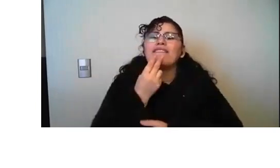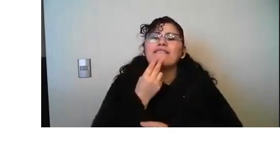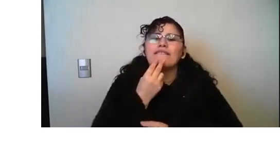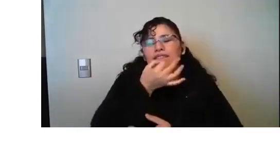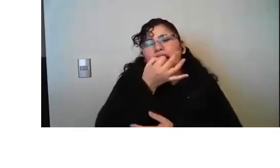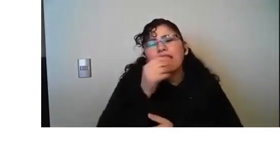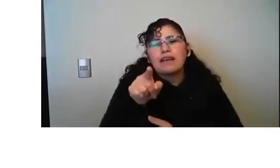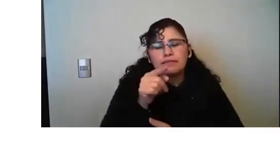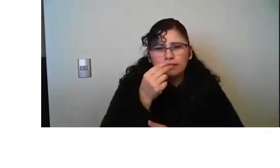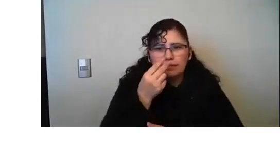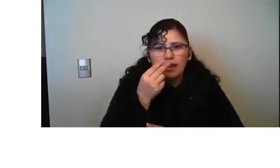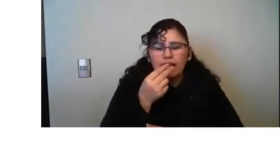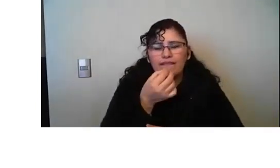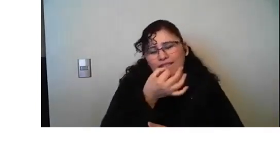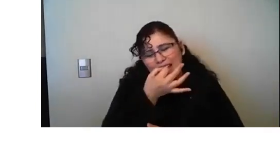Vamos a ampliar la imagen.